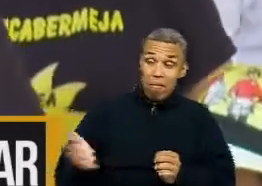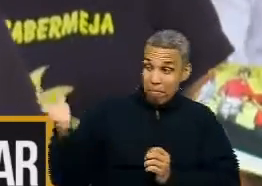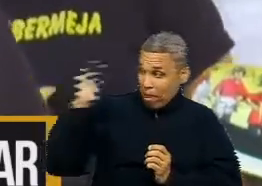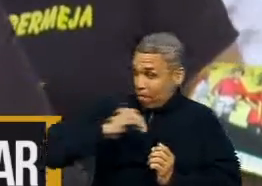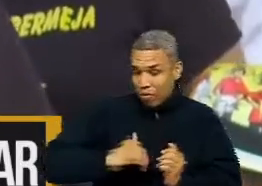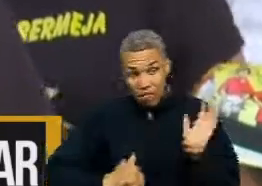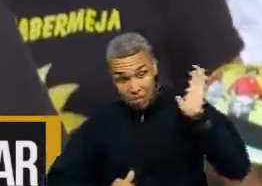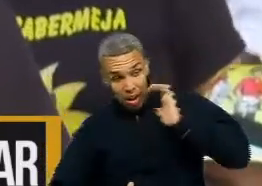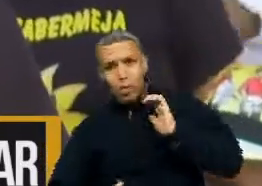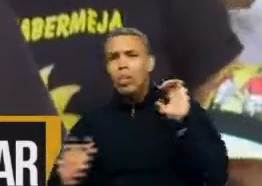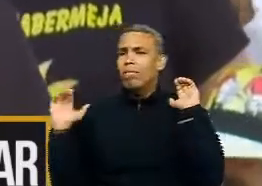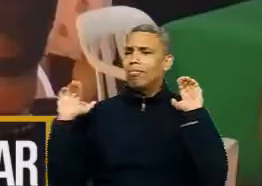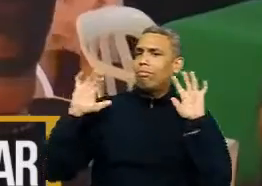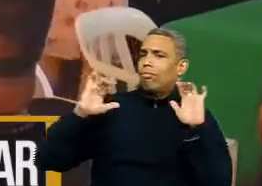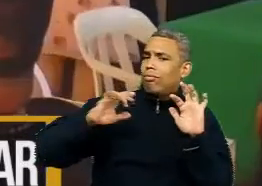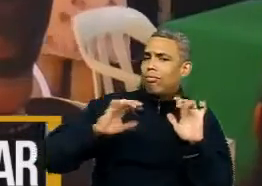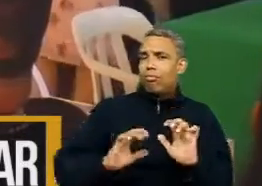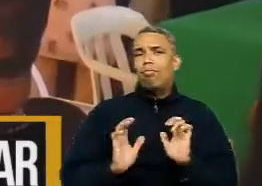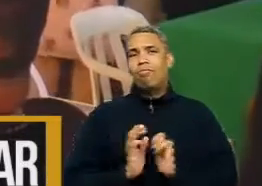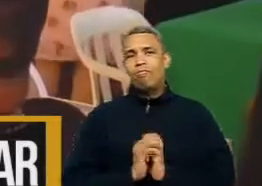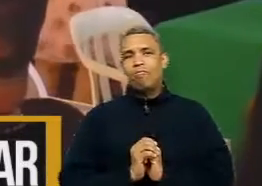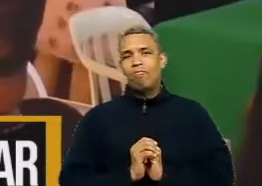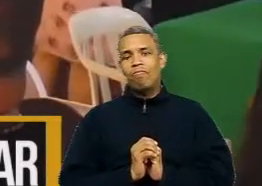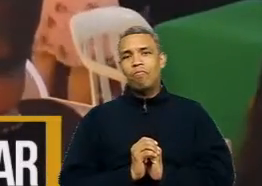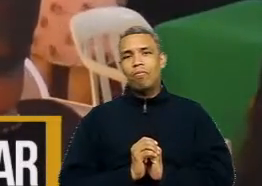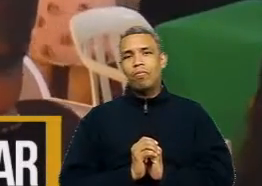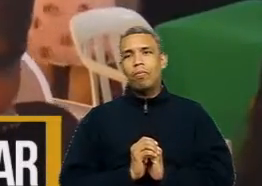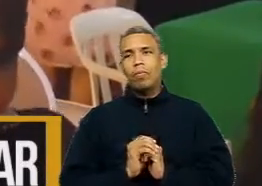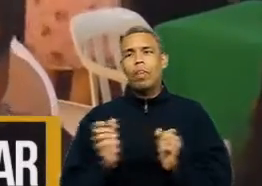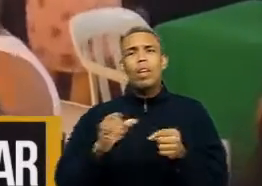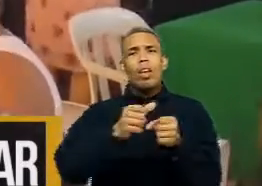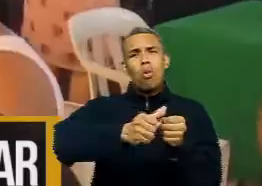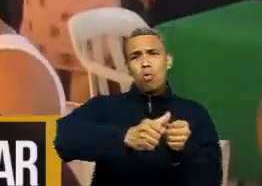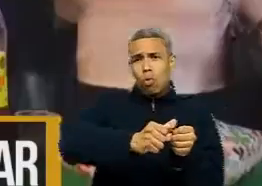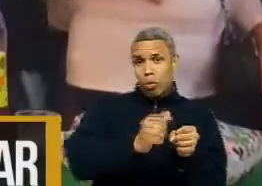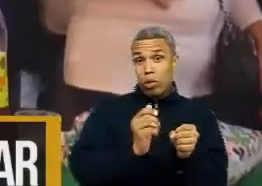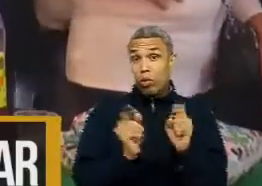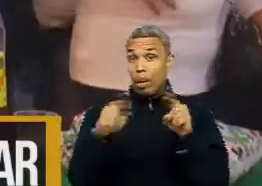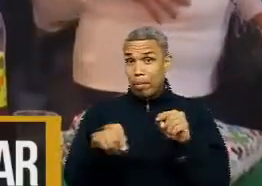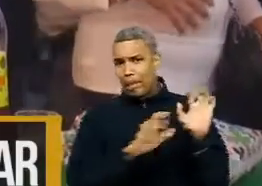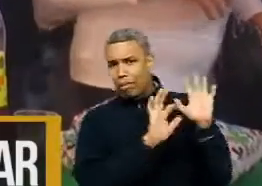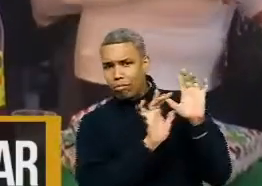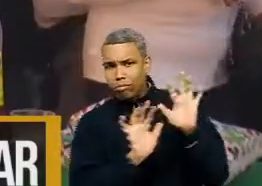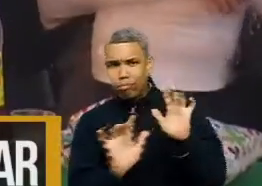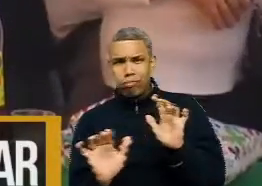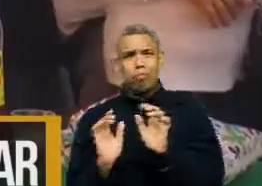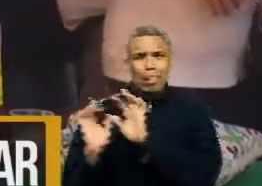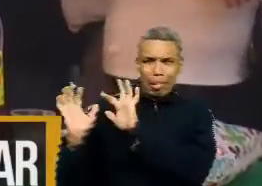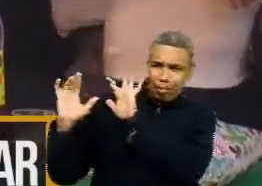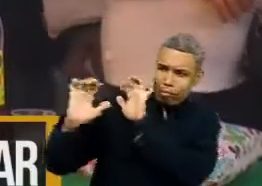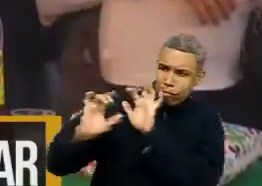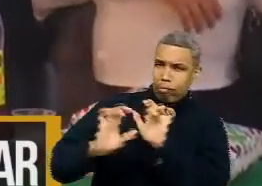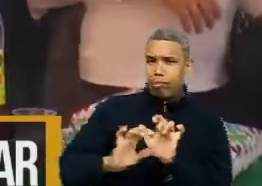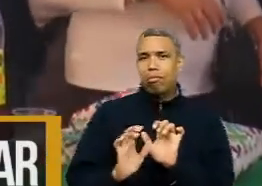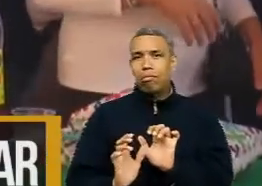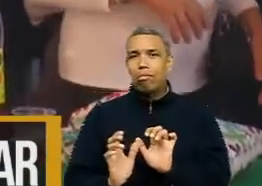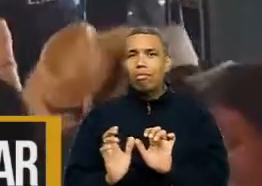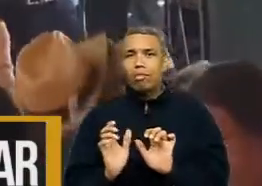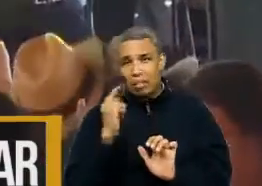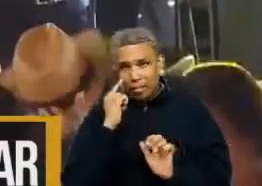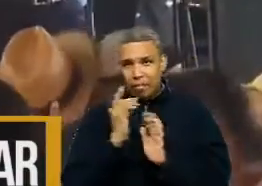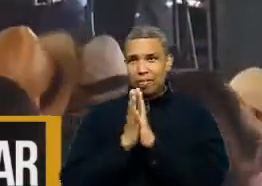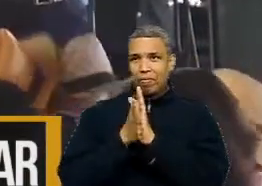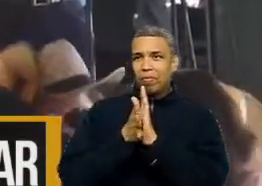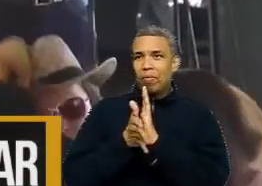iniciando el 2017. Gente de Ecopetrol, por supuesto, en buen número, ha sabido disfrutar de esta fiesta a inicio de año. Uno de ellos ha sido el